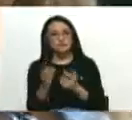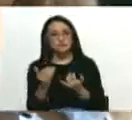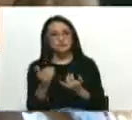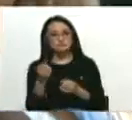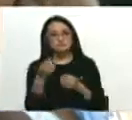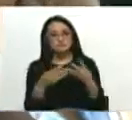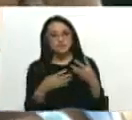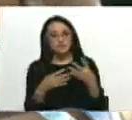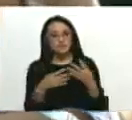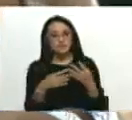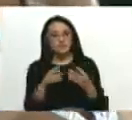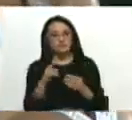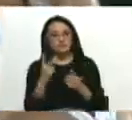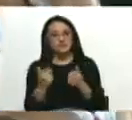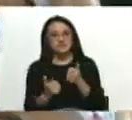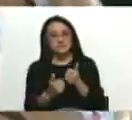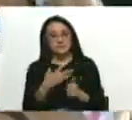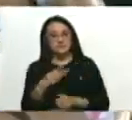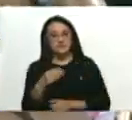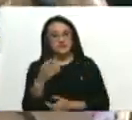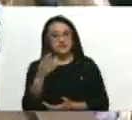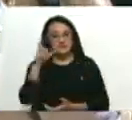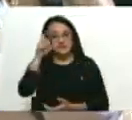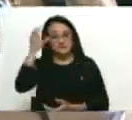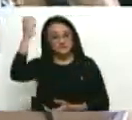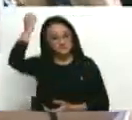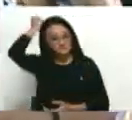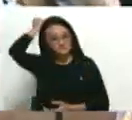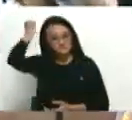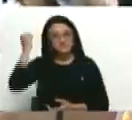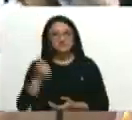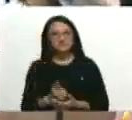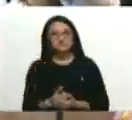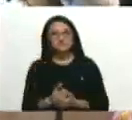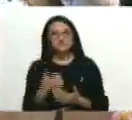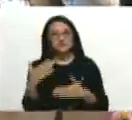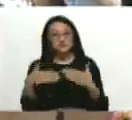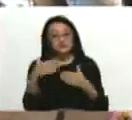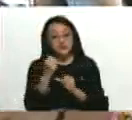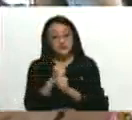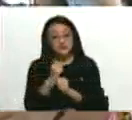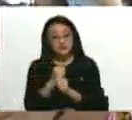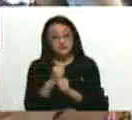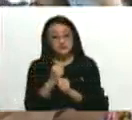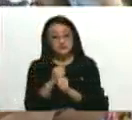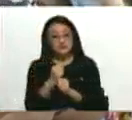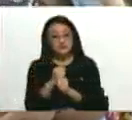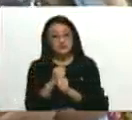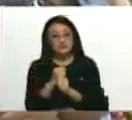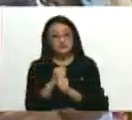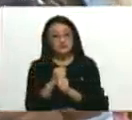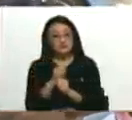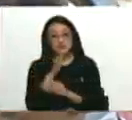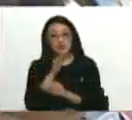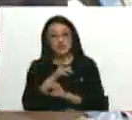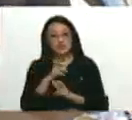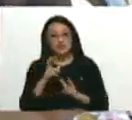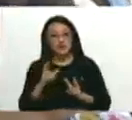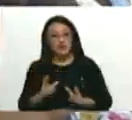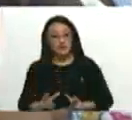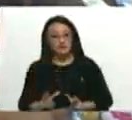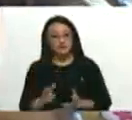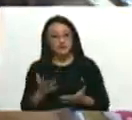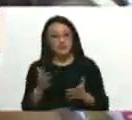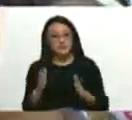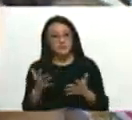con nuestro vicepresidente, Freddy Ñáñez, venimos trabajando, mire, sin descanso.